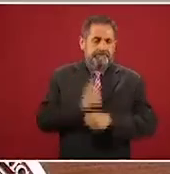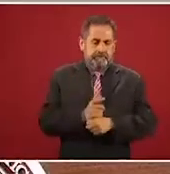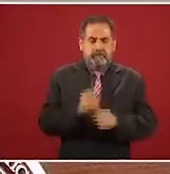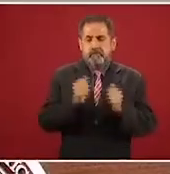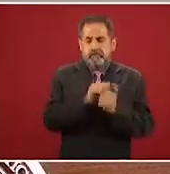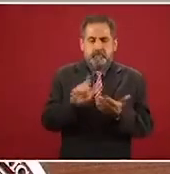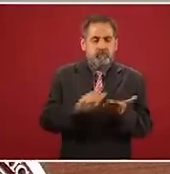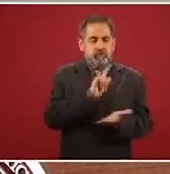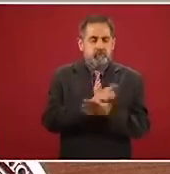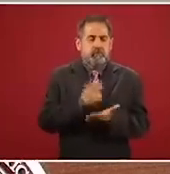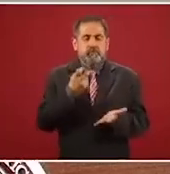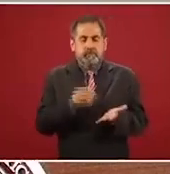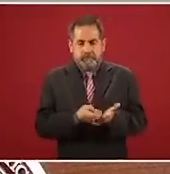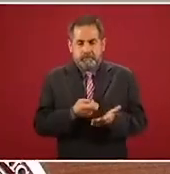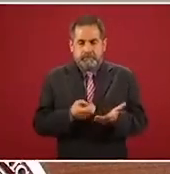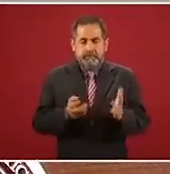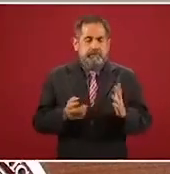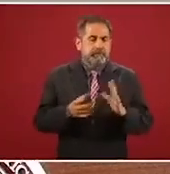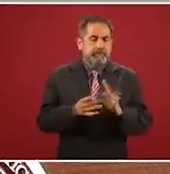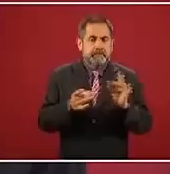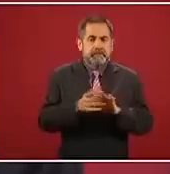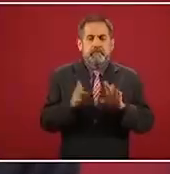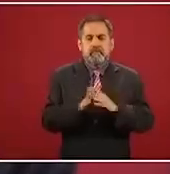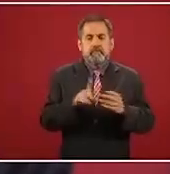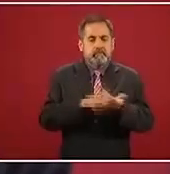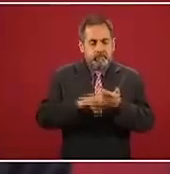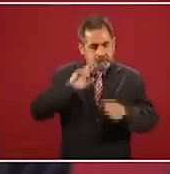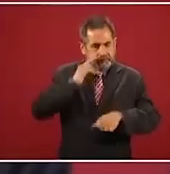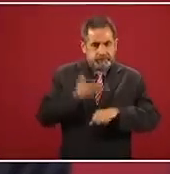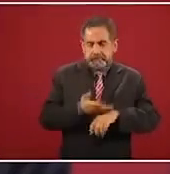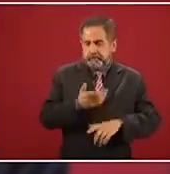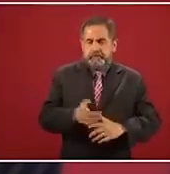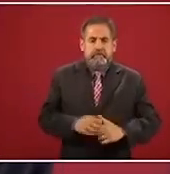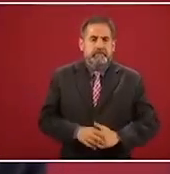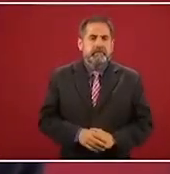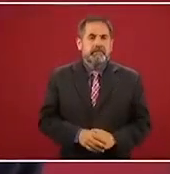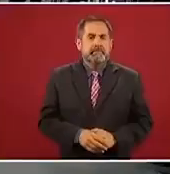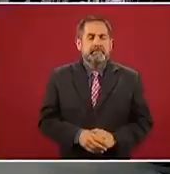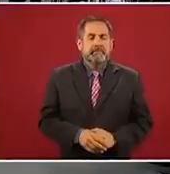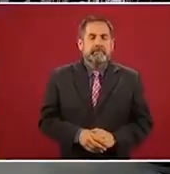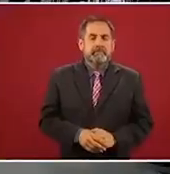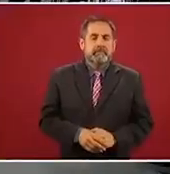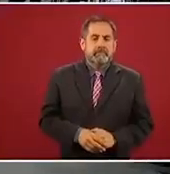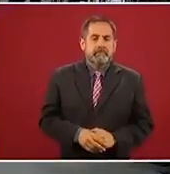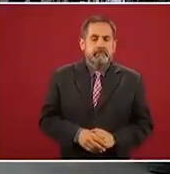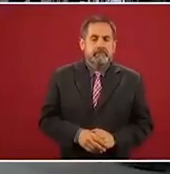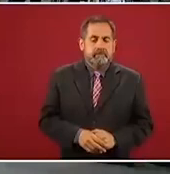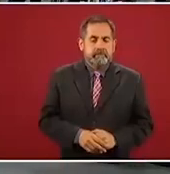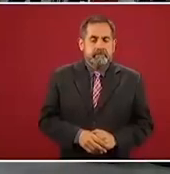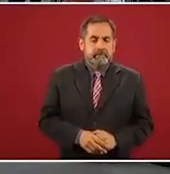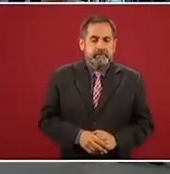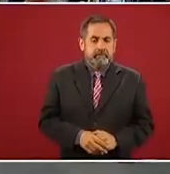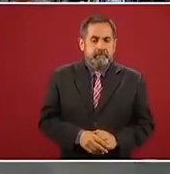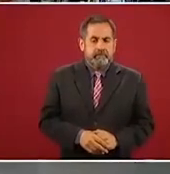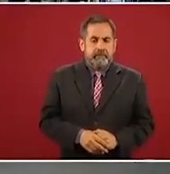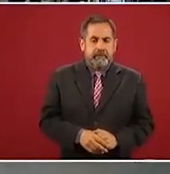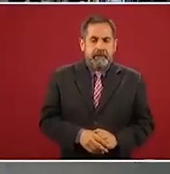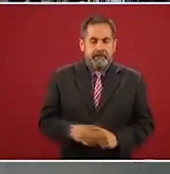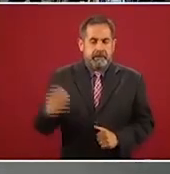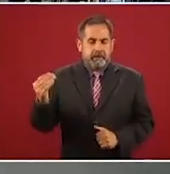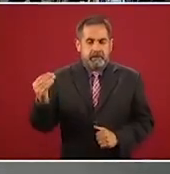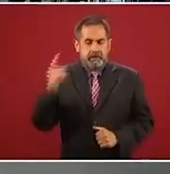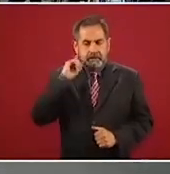ley sobre las responsabilidades. A la niña y a la familia de la